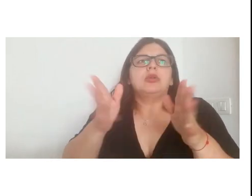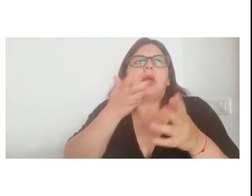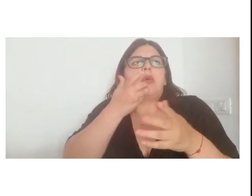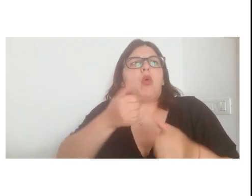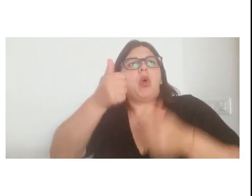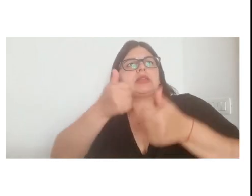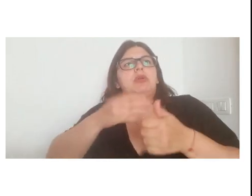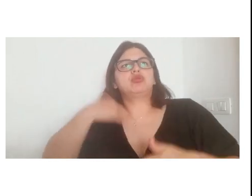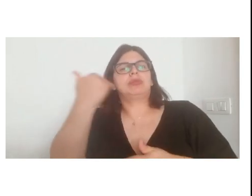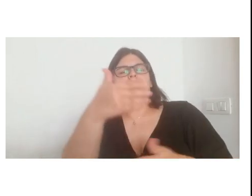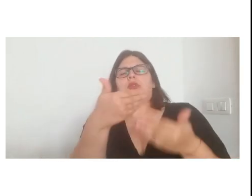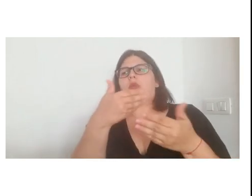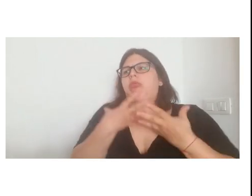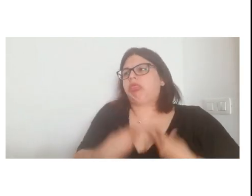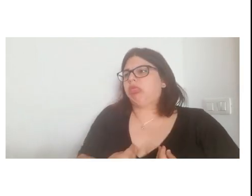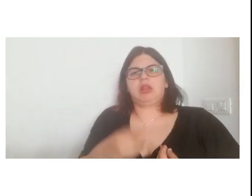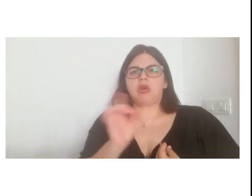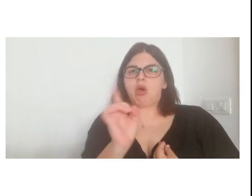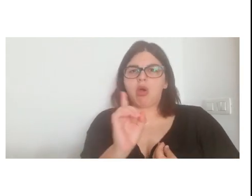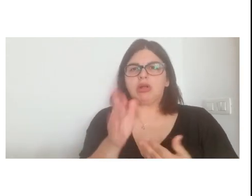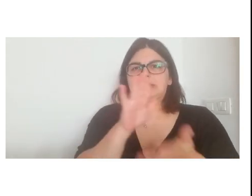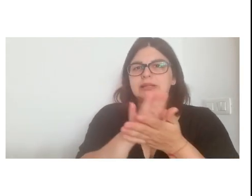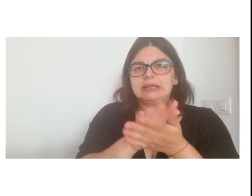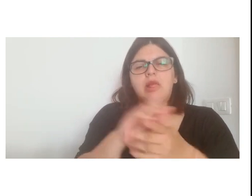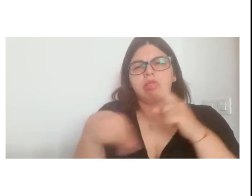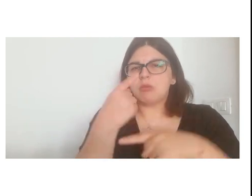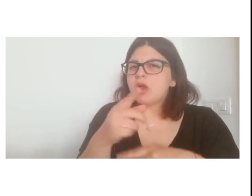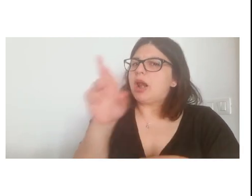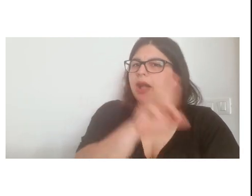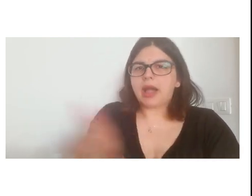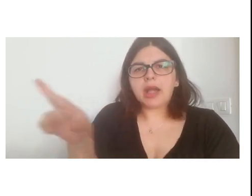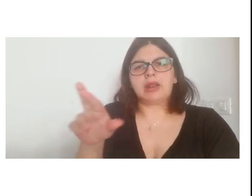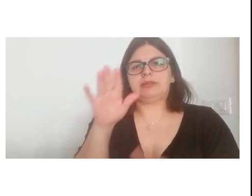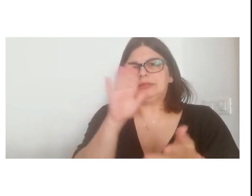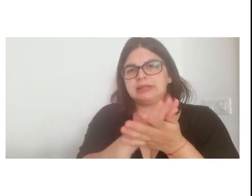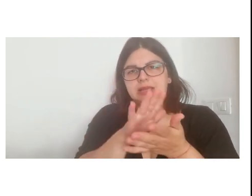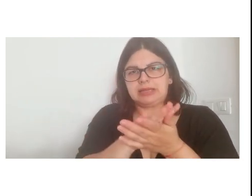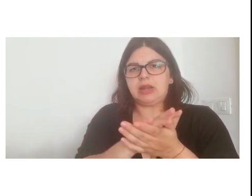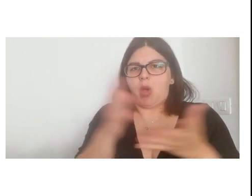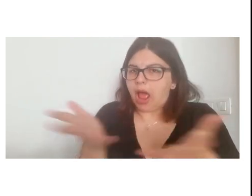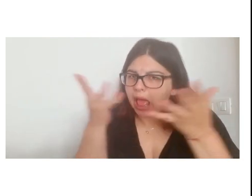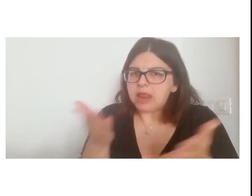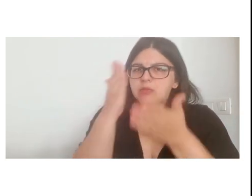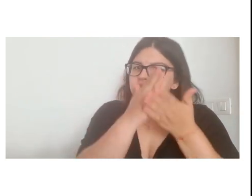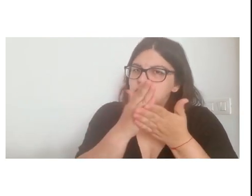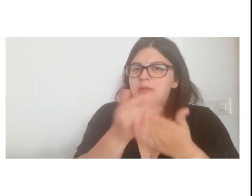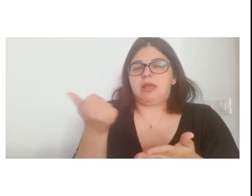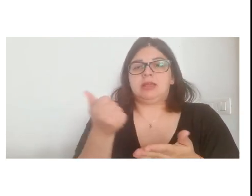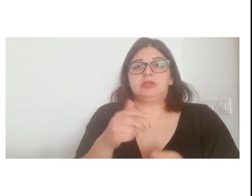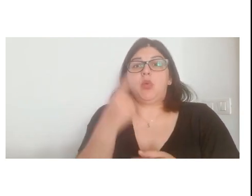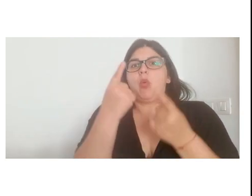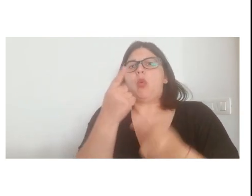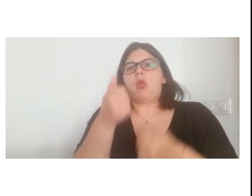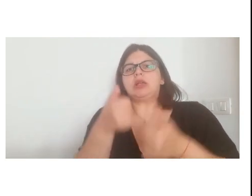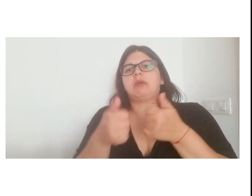cabo só é un examen. Despois o podes recuperar con outro, non te veñas abaixo por un examen. Claro, se suspendes un examen,